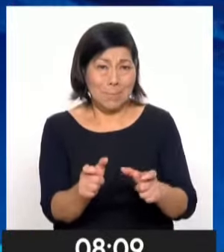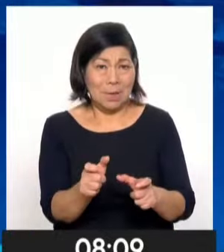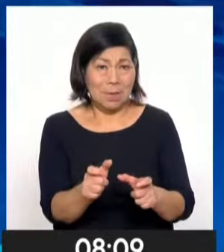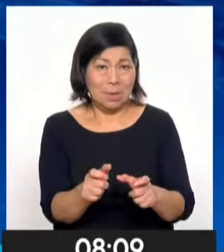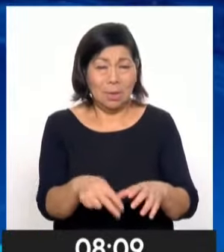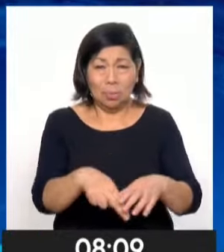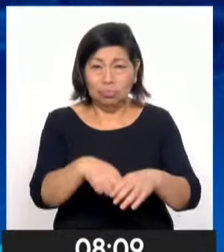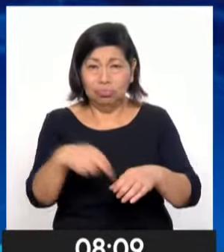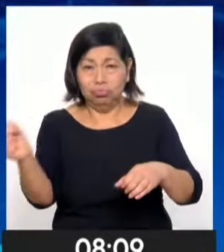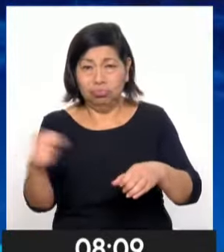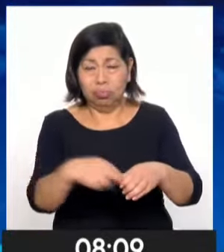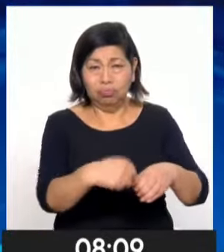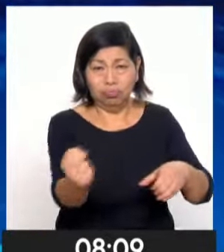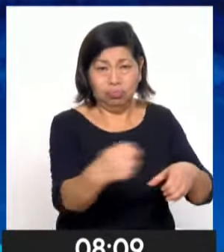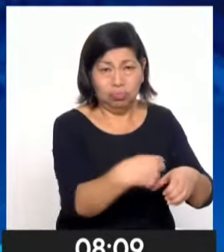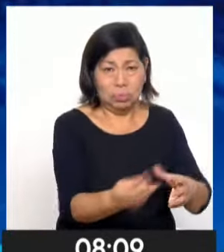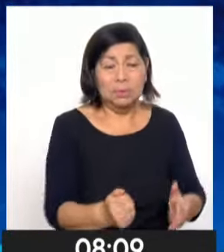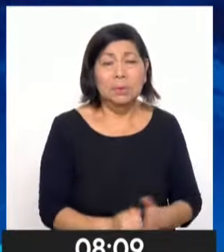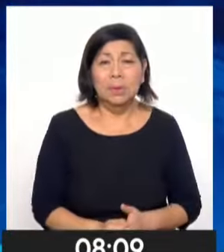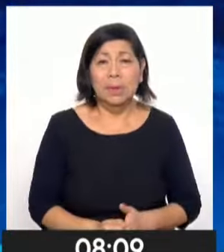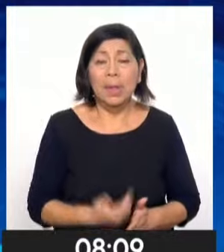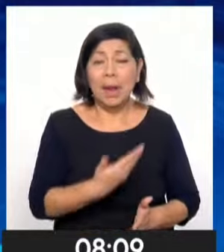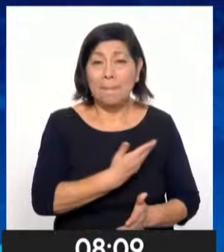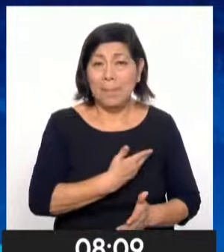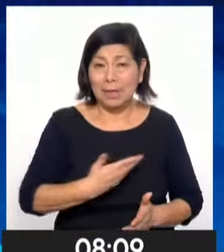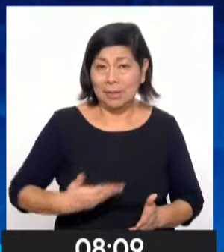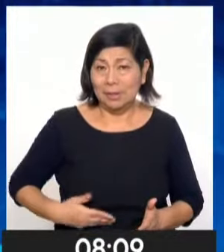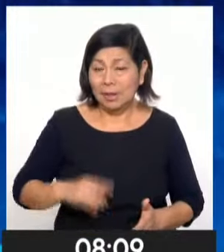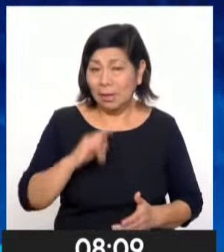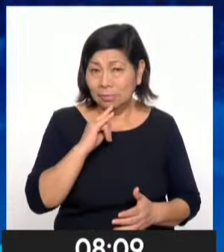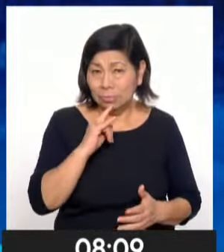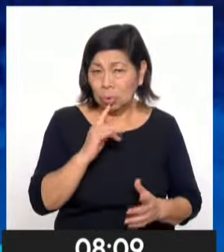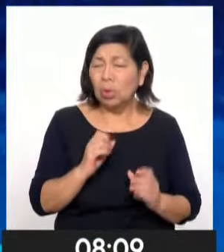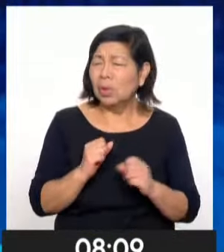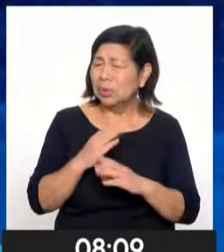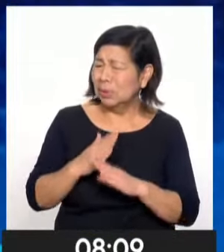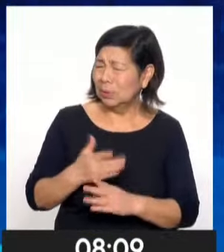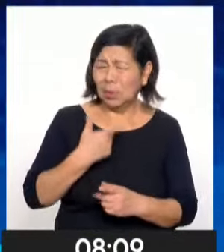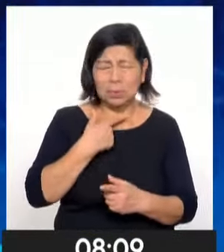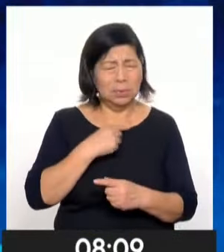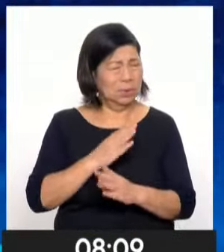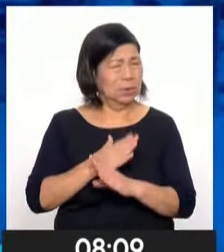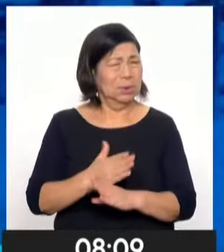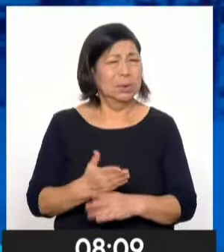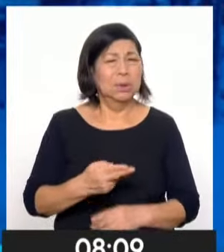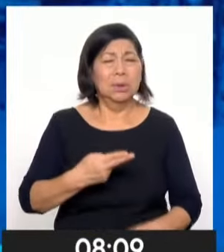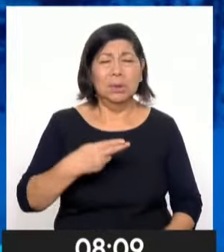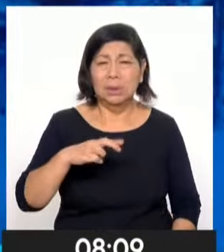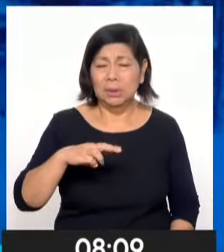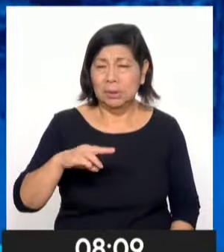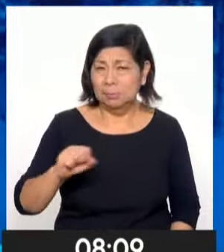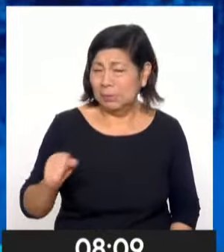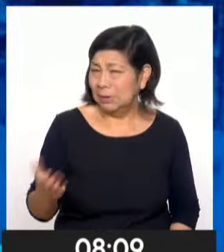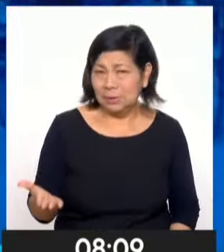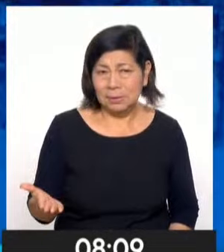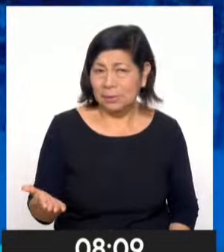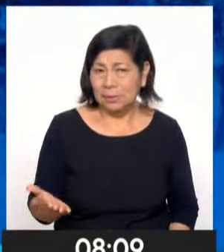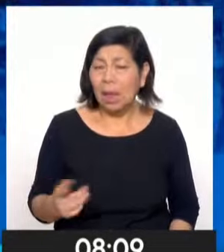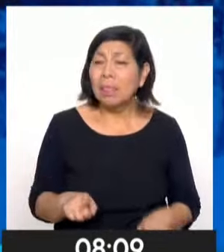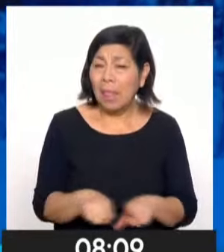evacuar Israel, el gobierno de Joe Biden y líderes de varios países han rechazado la intervención de Hamás. El gobierno peruano